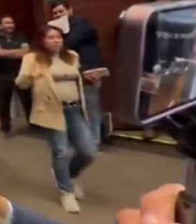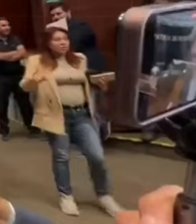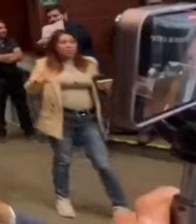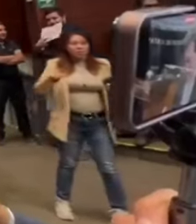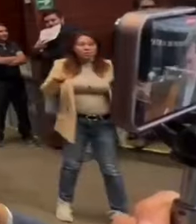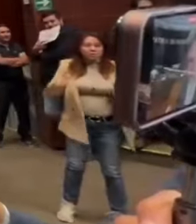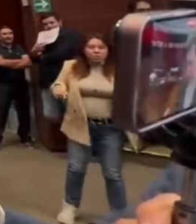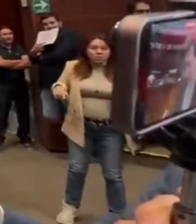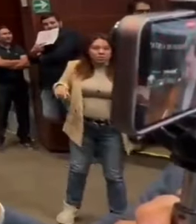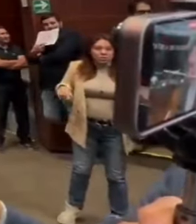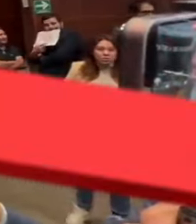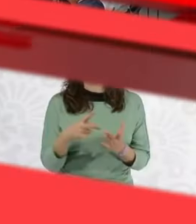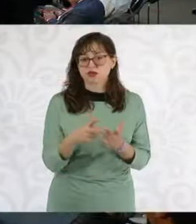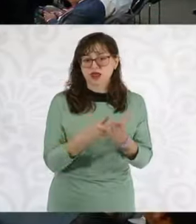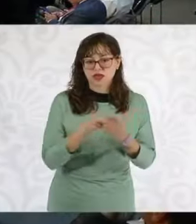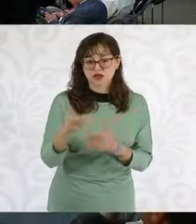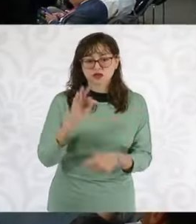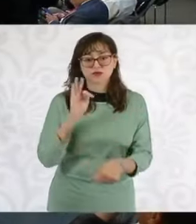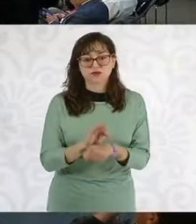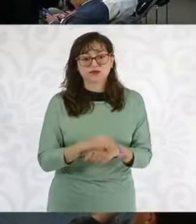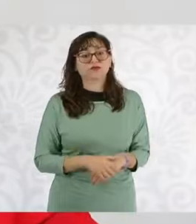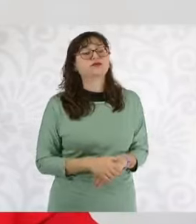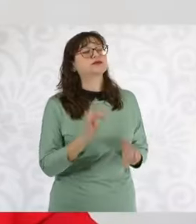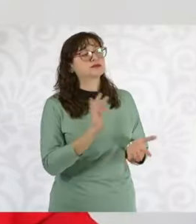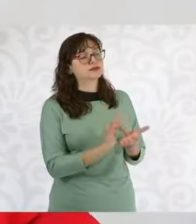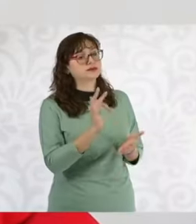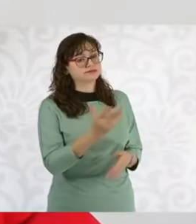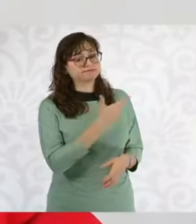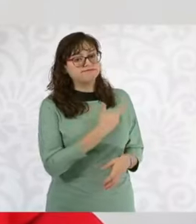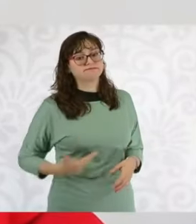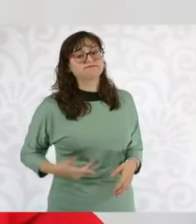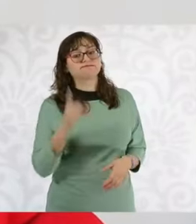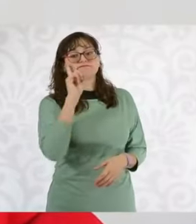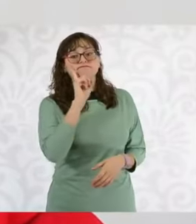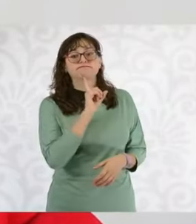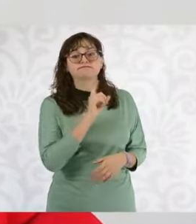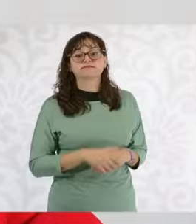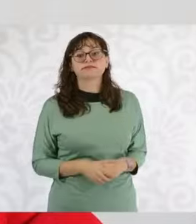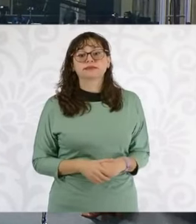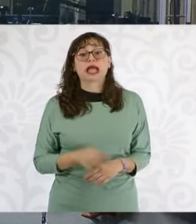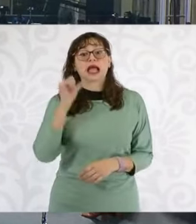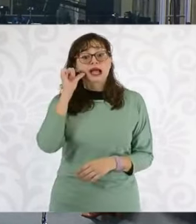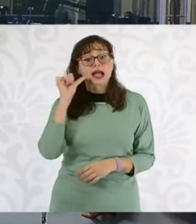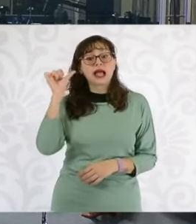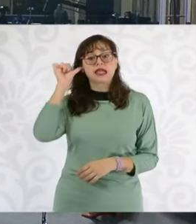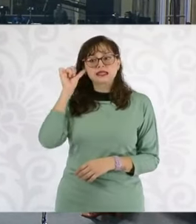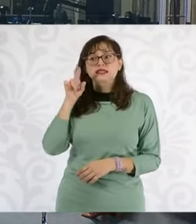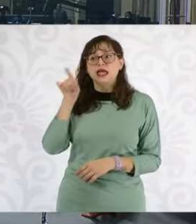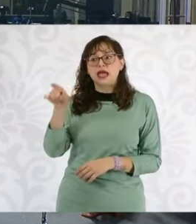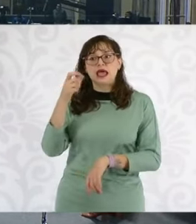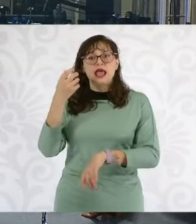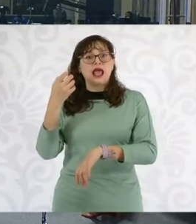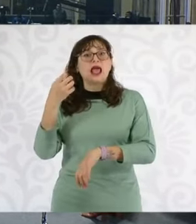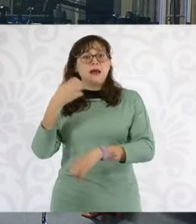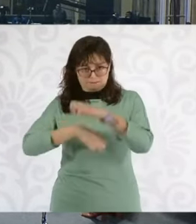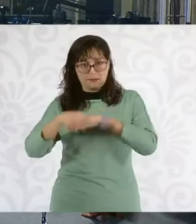ministro Juan Luis González. Gracias, presidente. Y el día de ayer también preguntarle sobre esta conferencia que dio el embajador de Estados